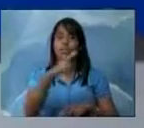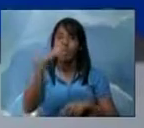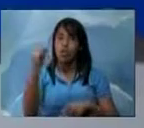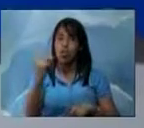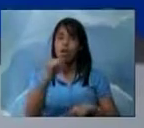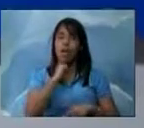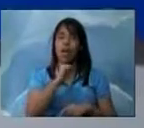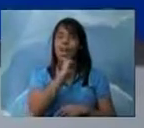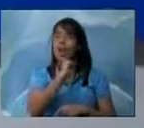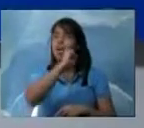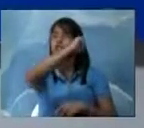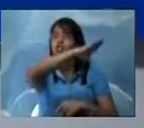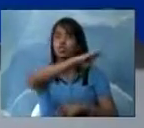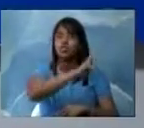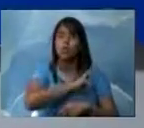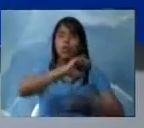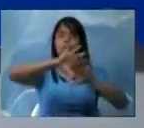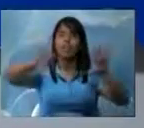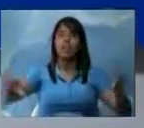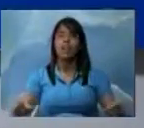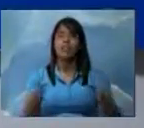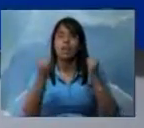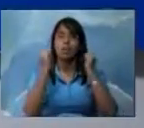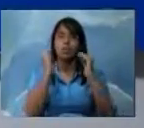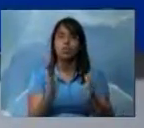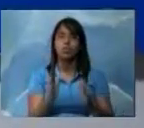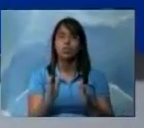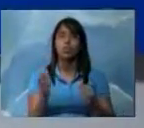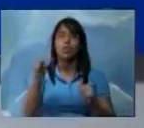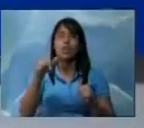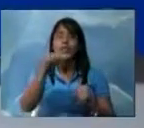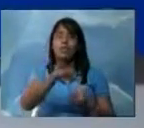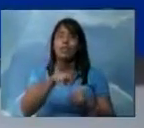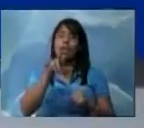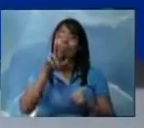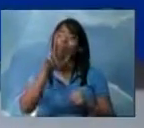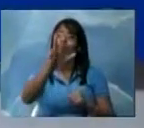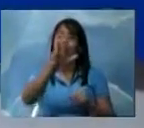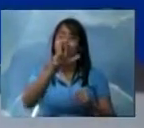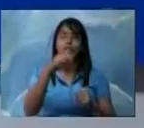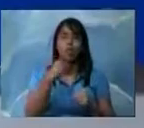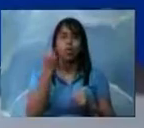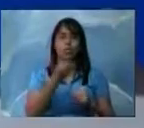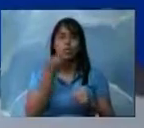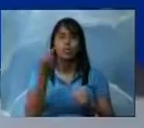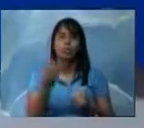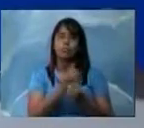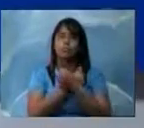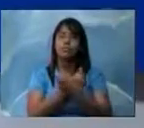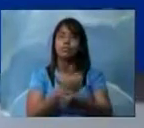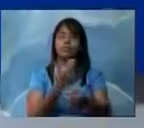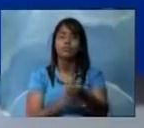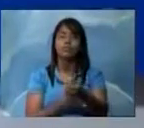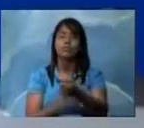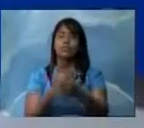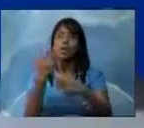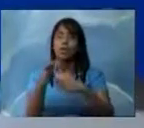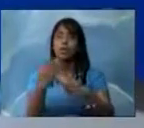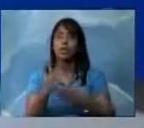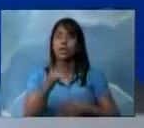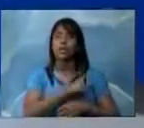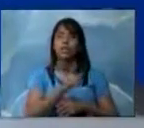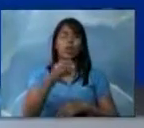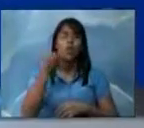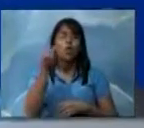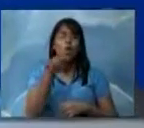es la historia de la salvación. Y aquí están tres muchachos, amados hermanos, como cualquiera de los